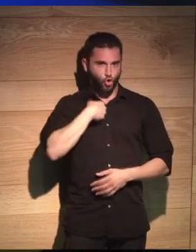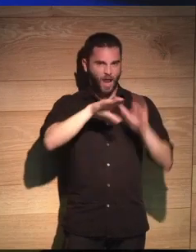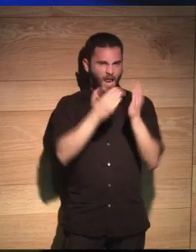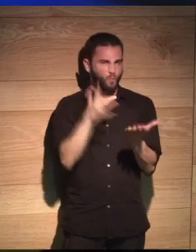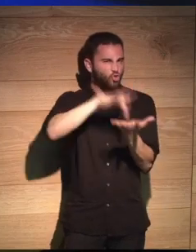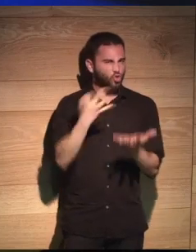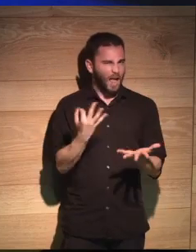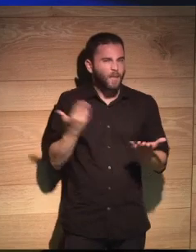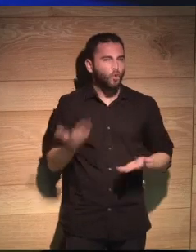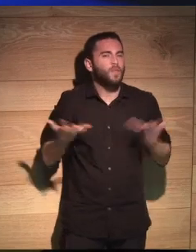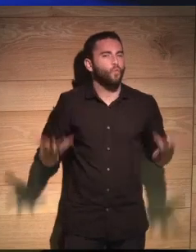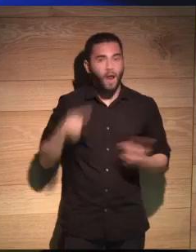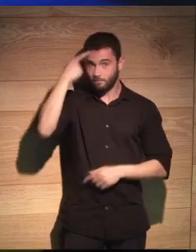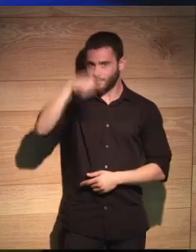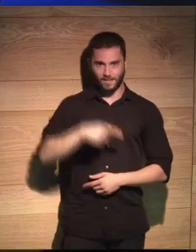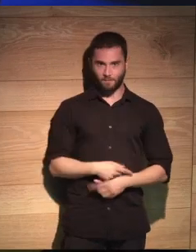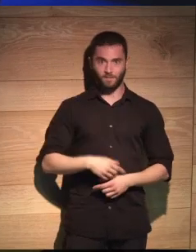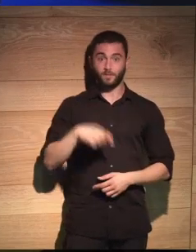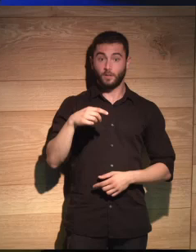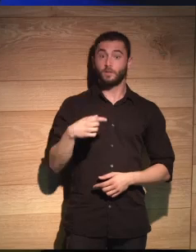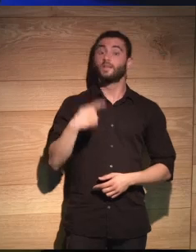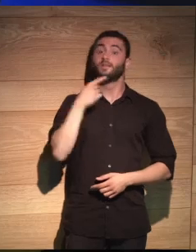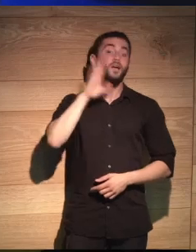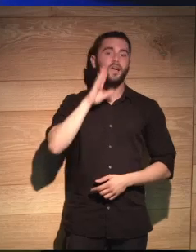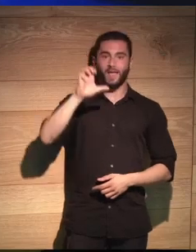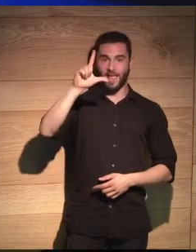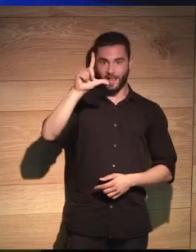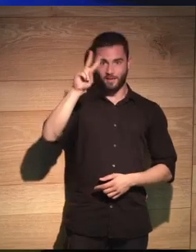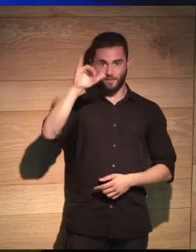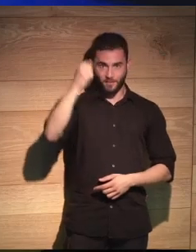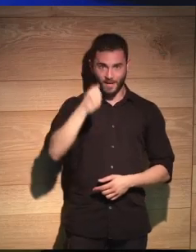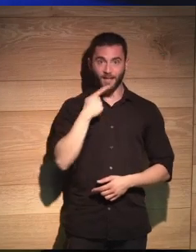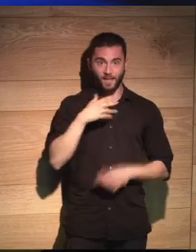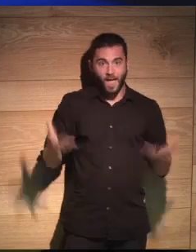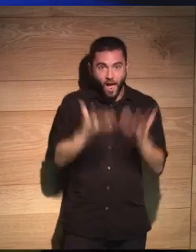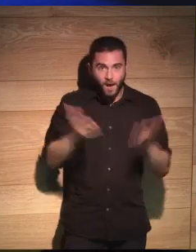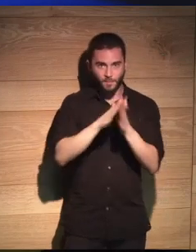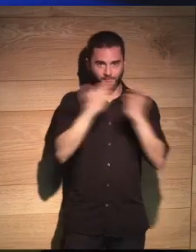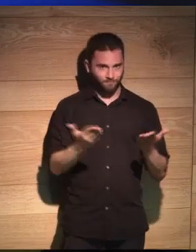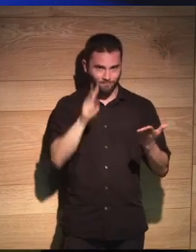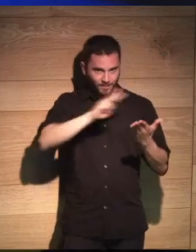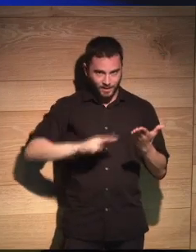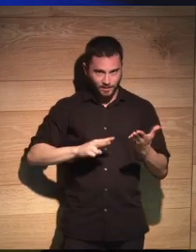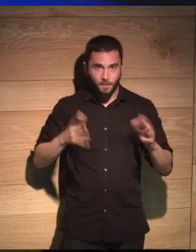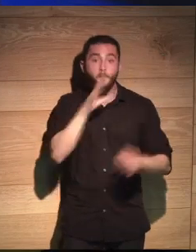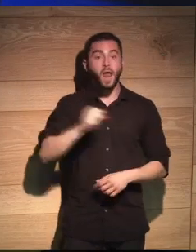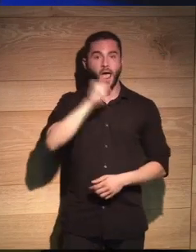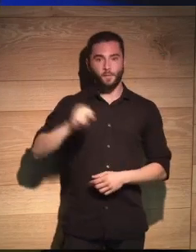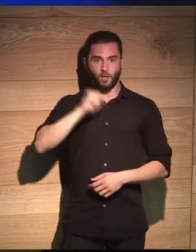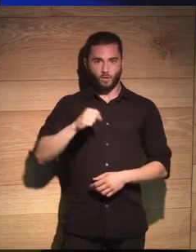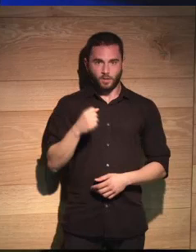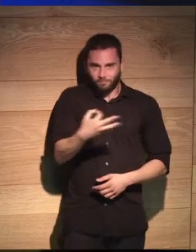mundo. Esa seducción que comenta Elvira, para quienes os animéis a leer la novela, es maravillosa, es sensacional, porque es una